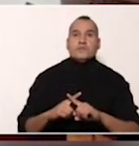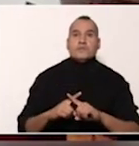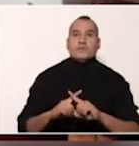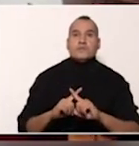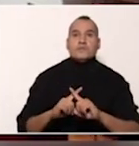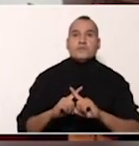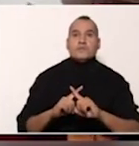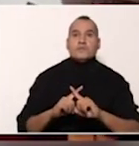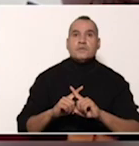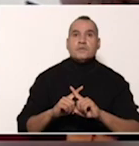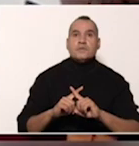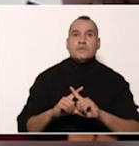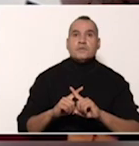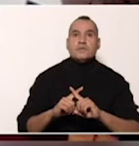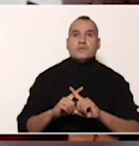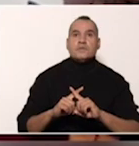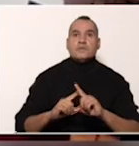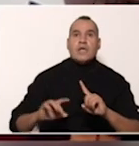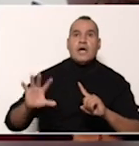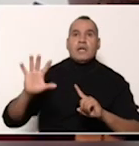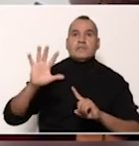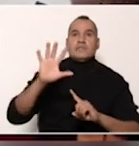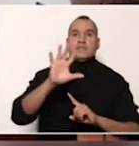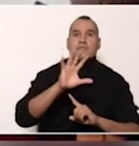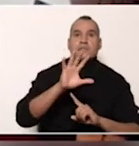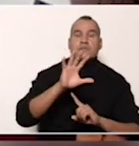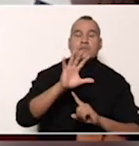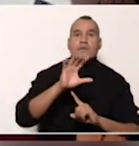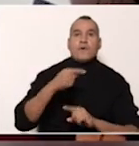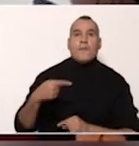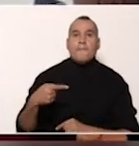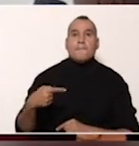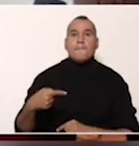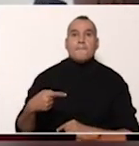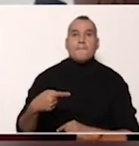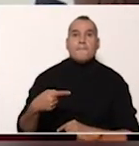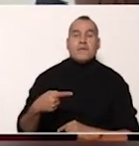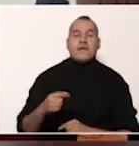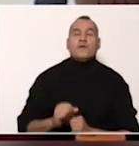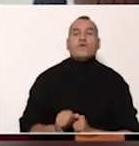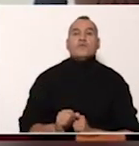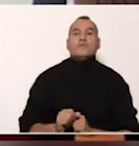elevado a la 5 menos